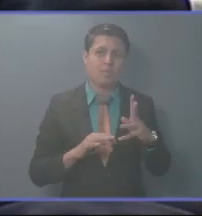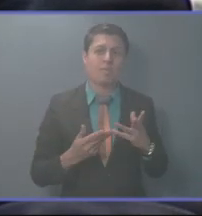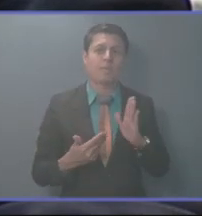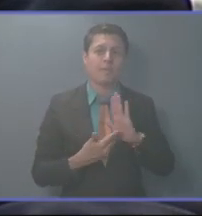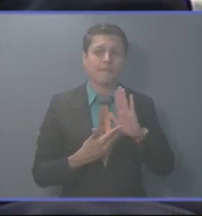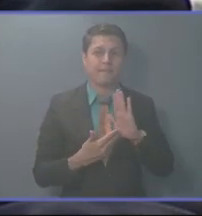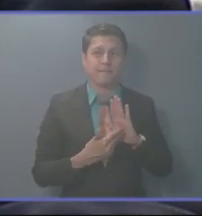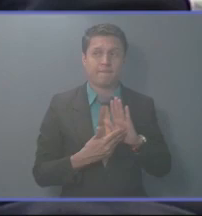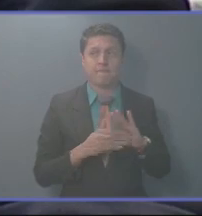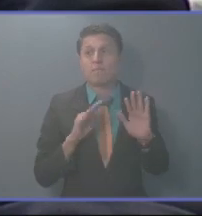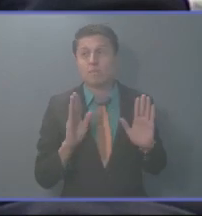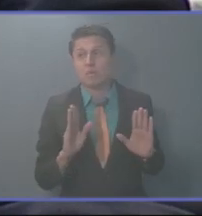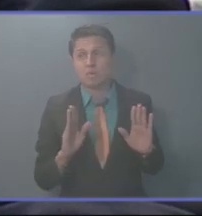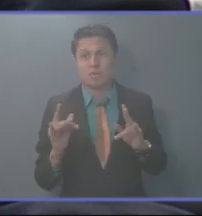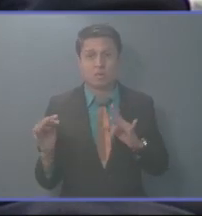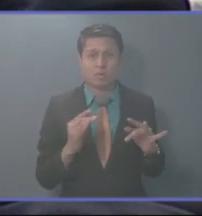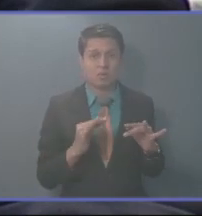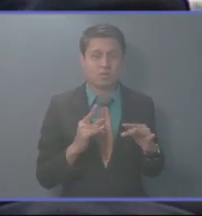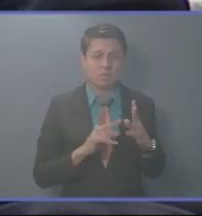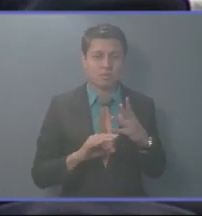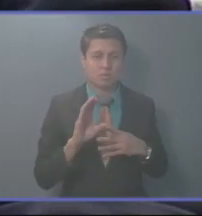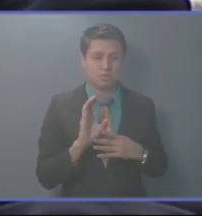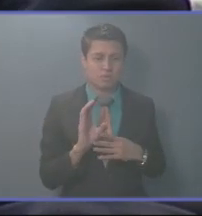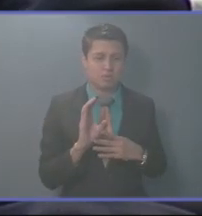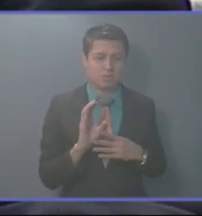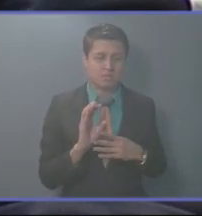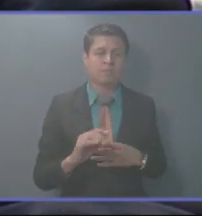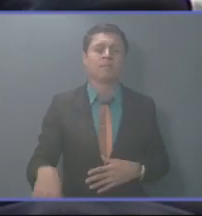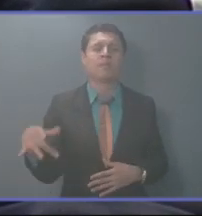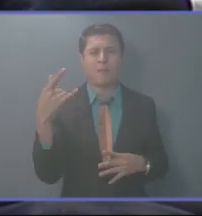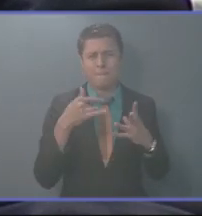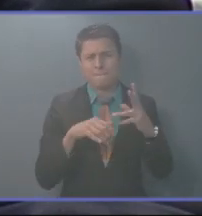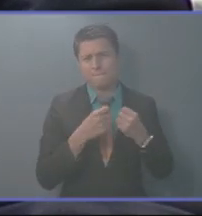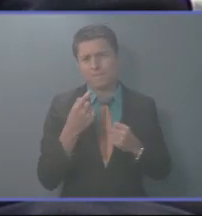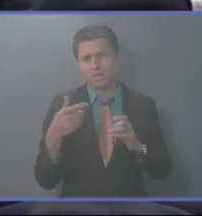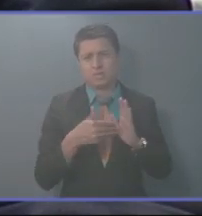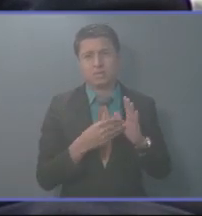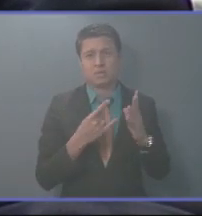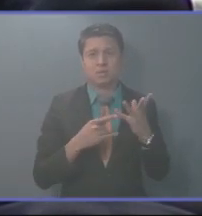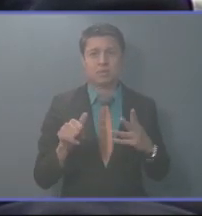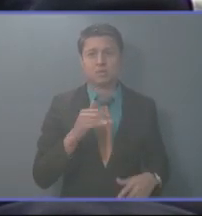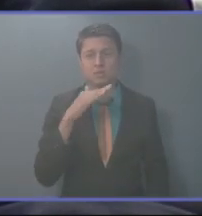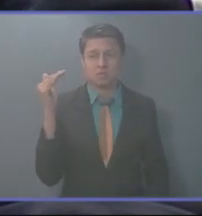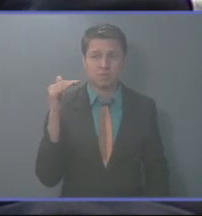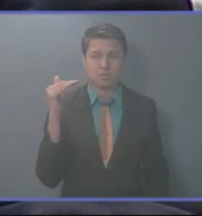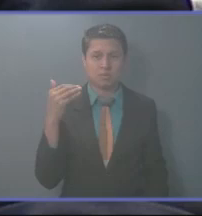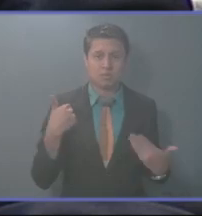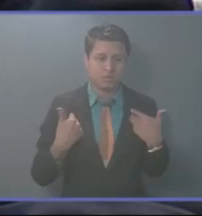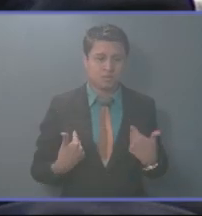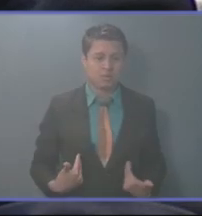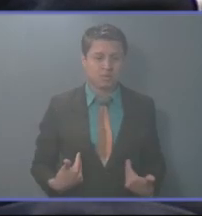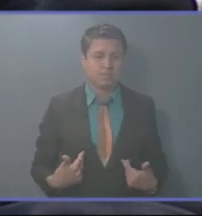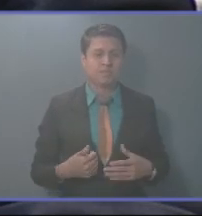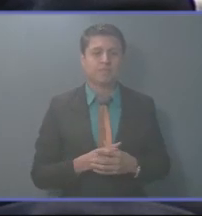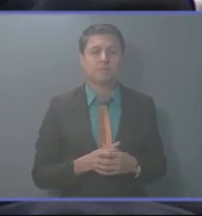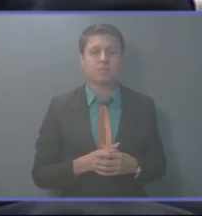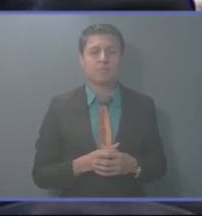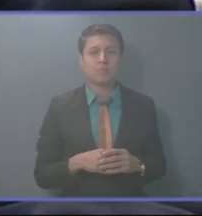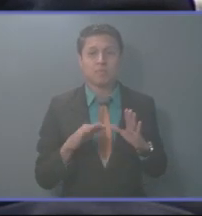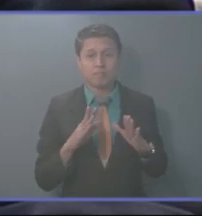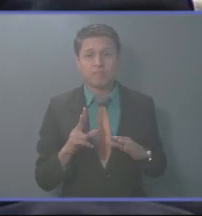humanidad o crímenes de guerra constitutivos de graves violaciones al derecho internacional humanitario, aunque